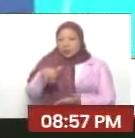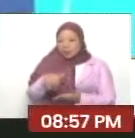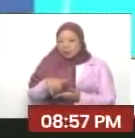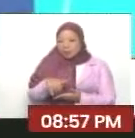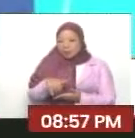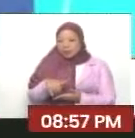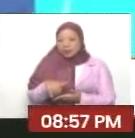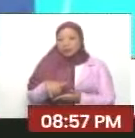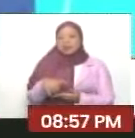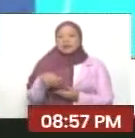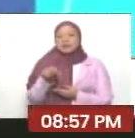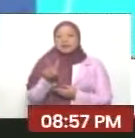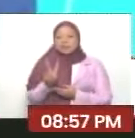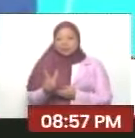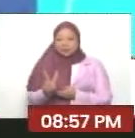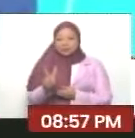Tuy,